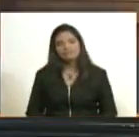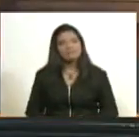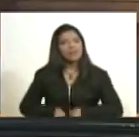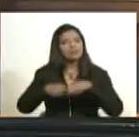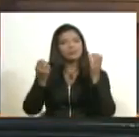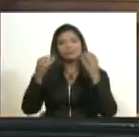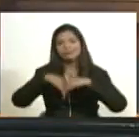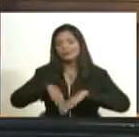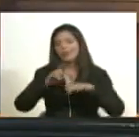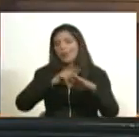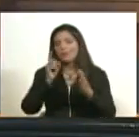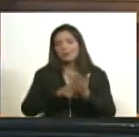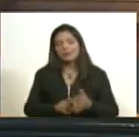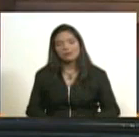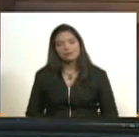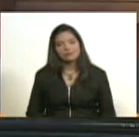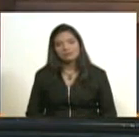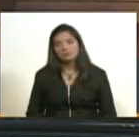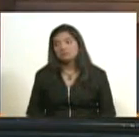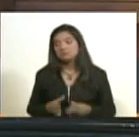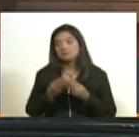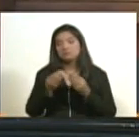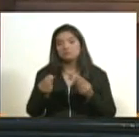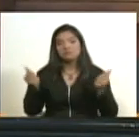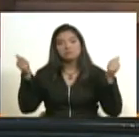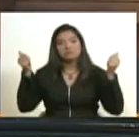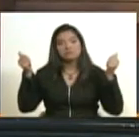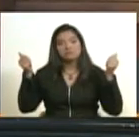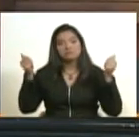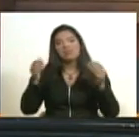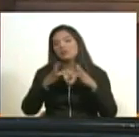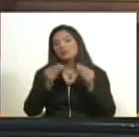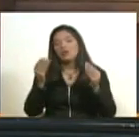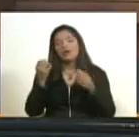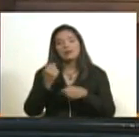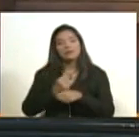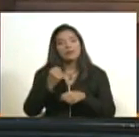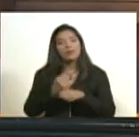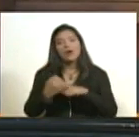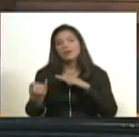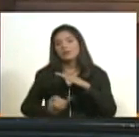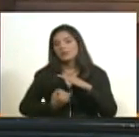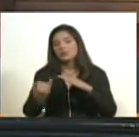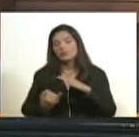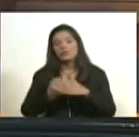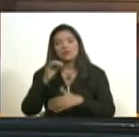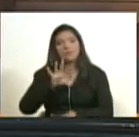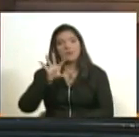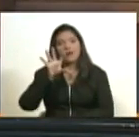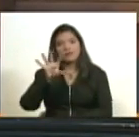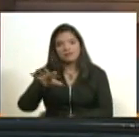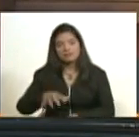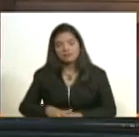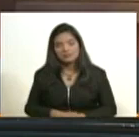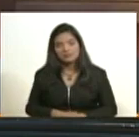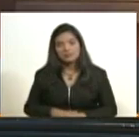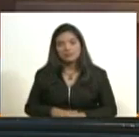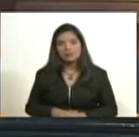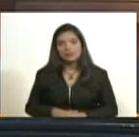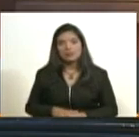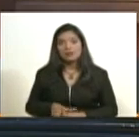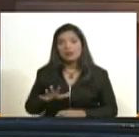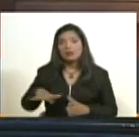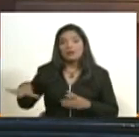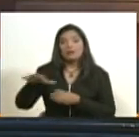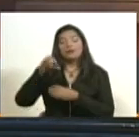destruyeron, la desaparecieron de la vida política institucional del país. De ser el Parlamento el centro